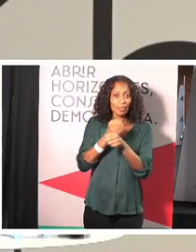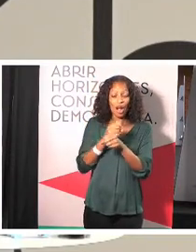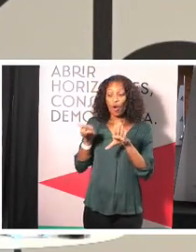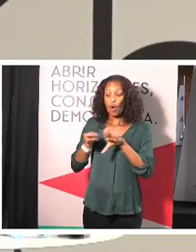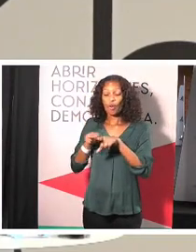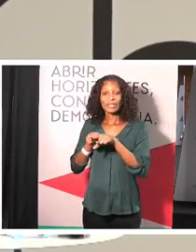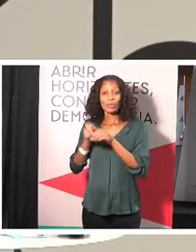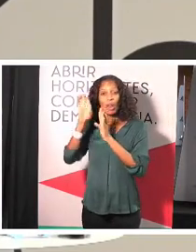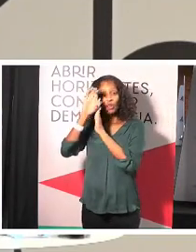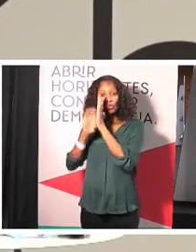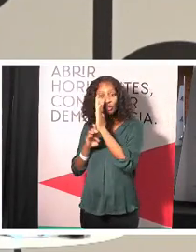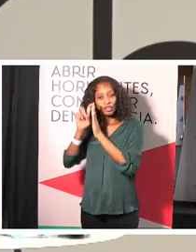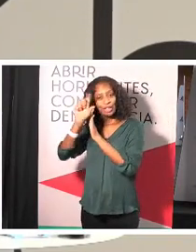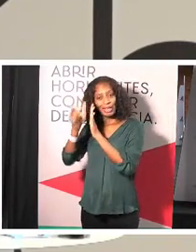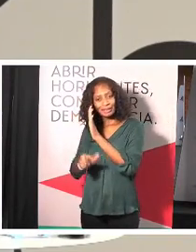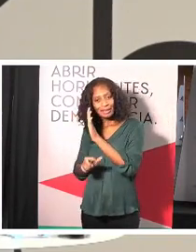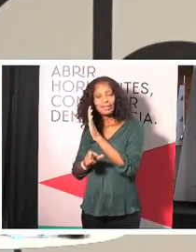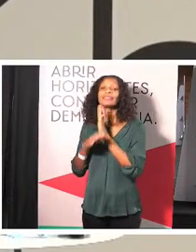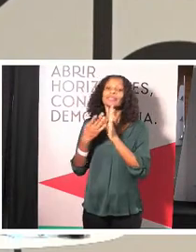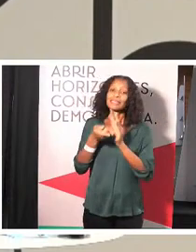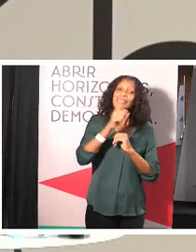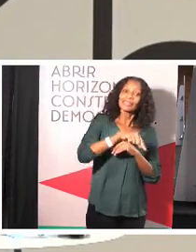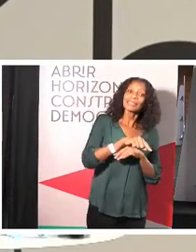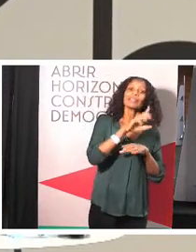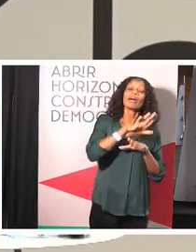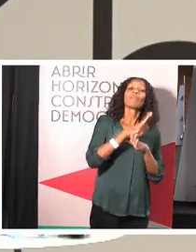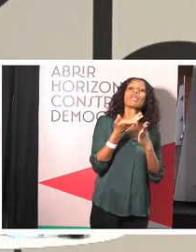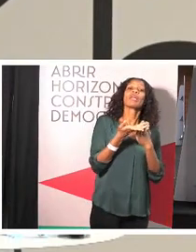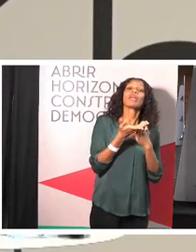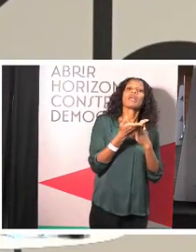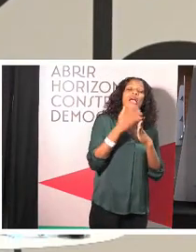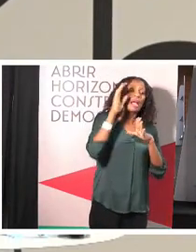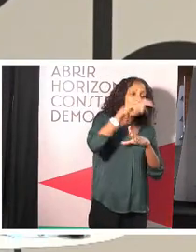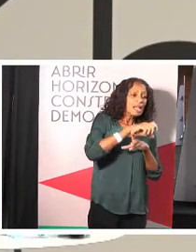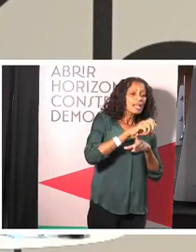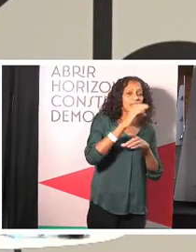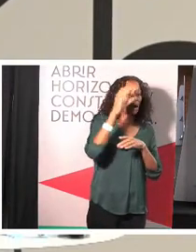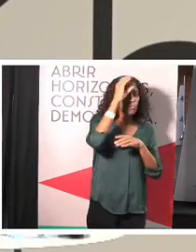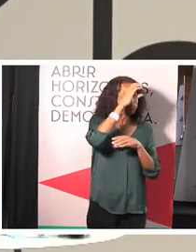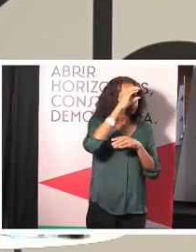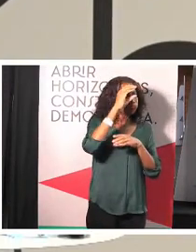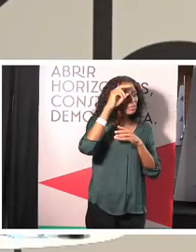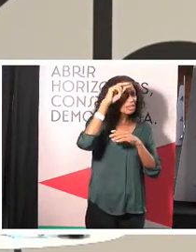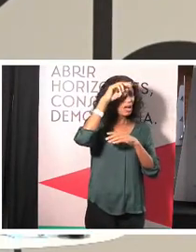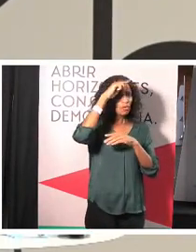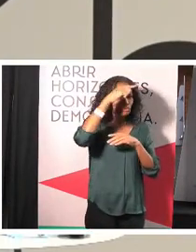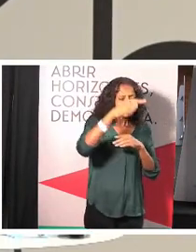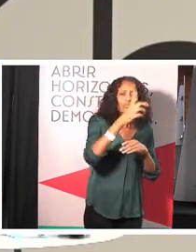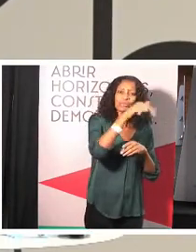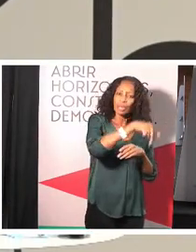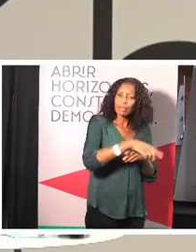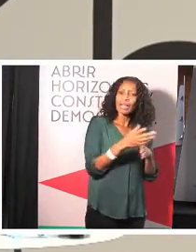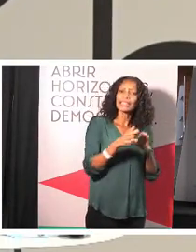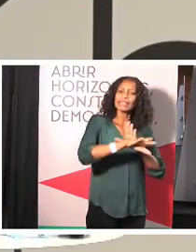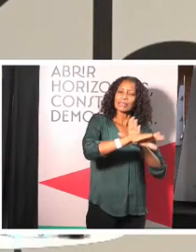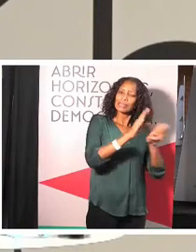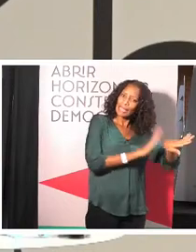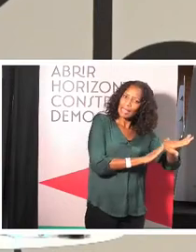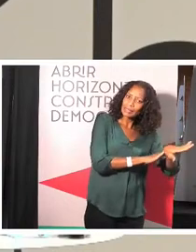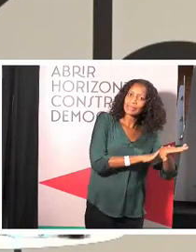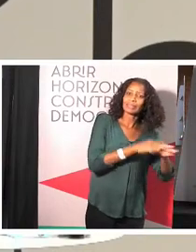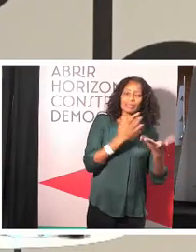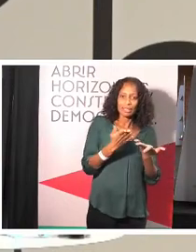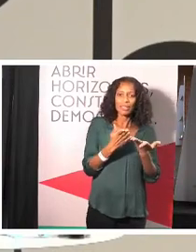peleas de la izquierda entre si estamos con la cultura del trabajo o del no trabajo, mira, las dos cosas. Es decir, una república basada en el trabajo y basada en la